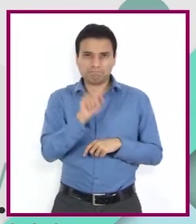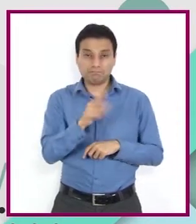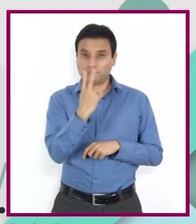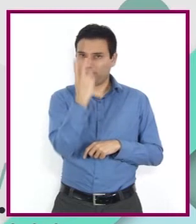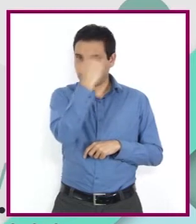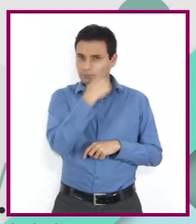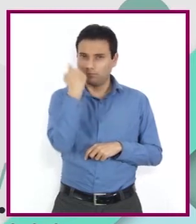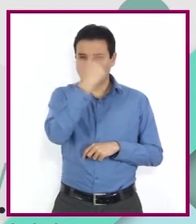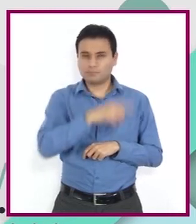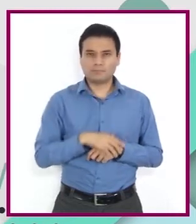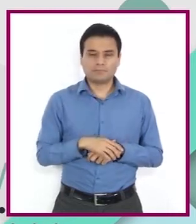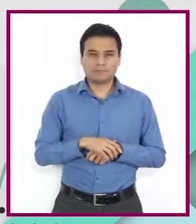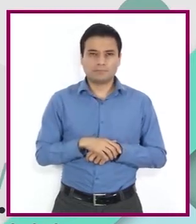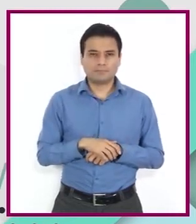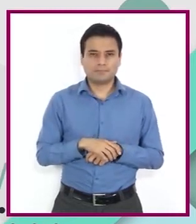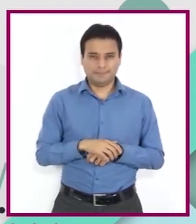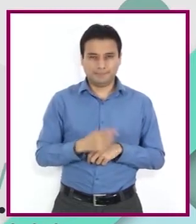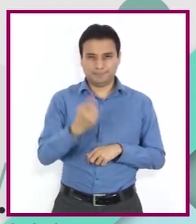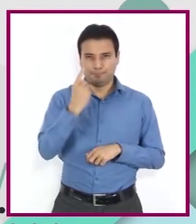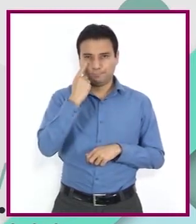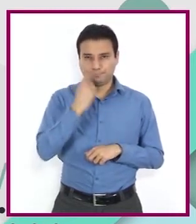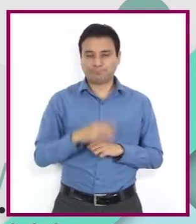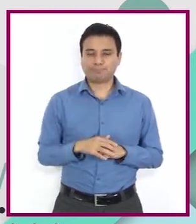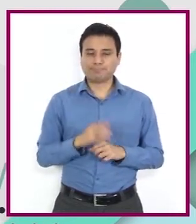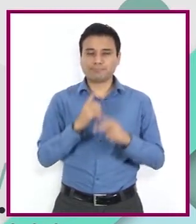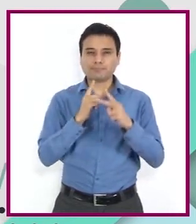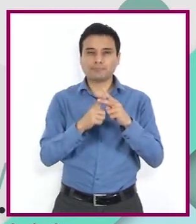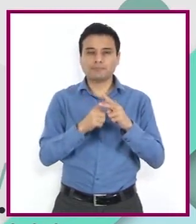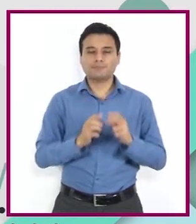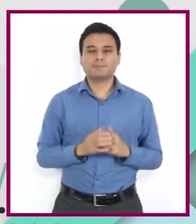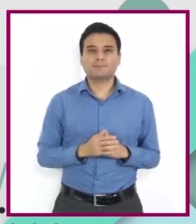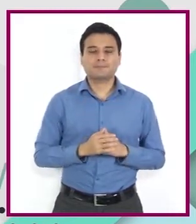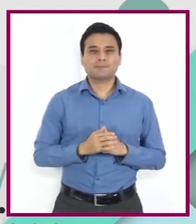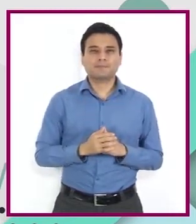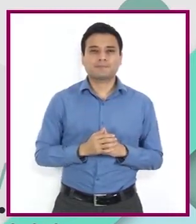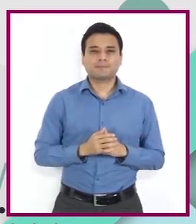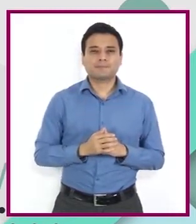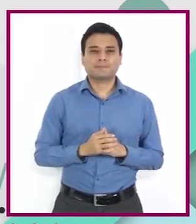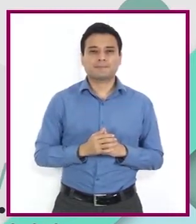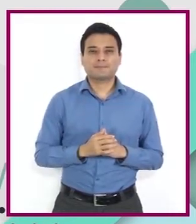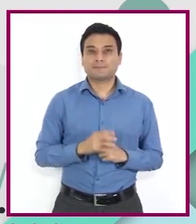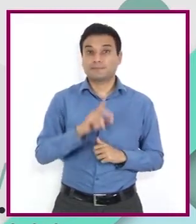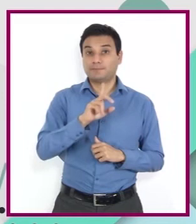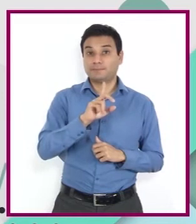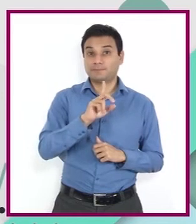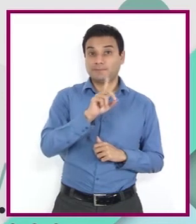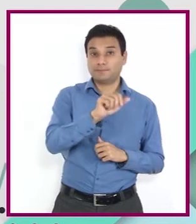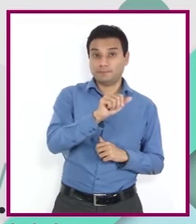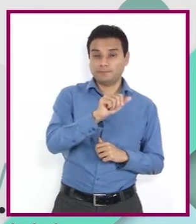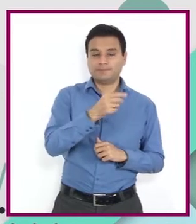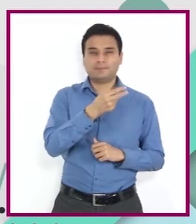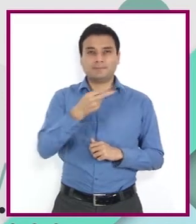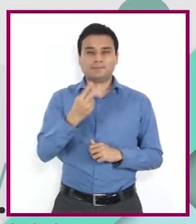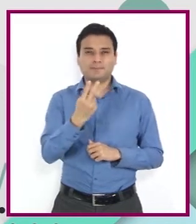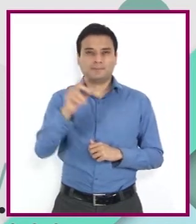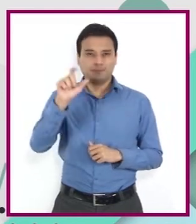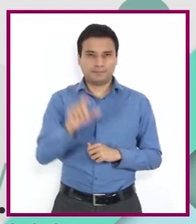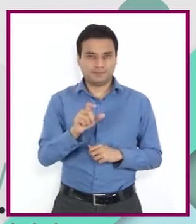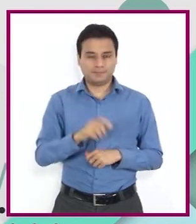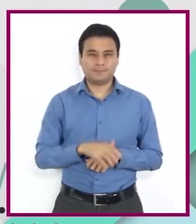2. Resolvemos las operaciones y obtenemos 36 es igual a